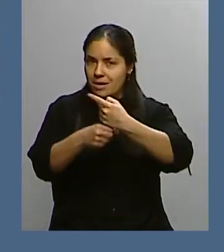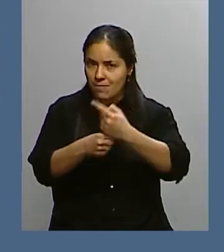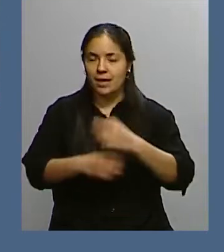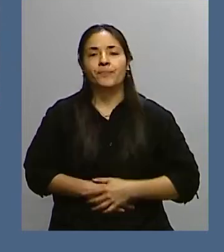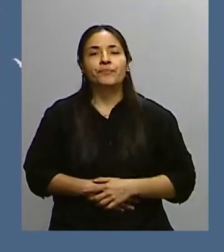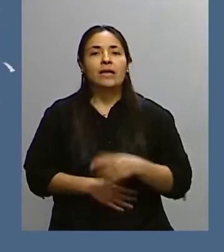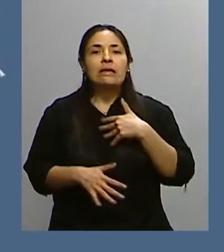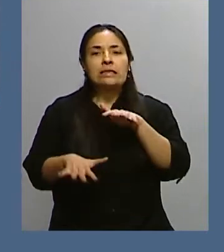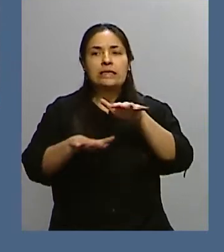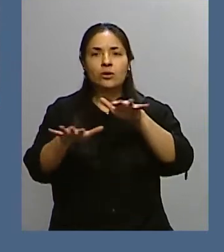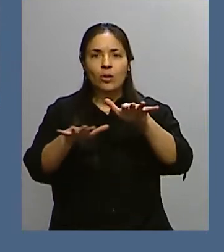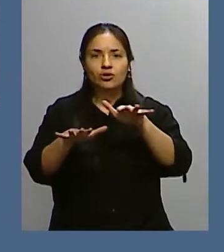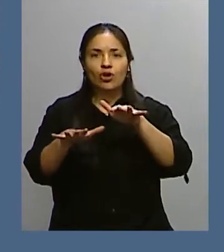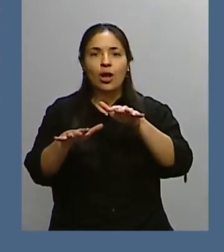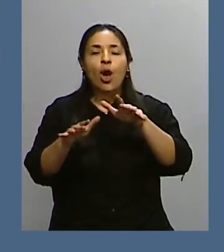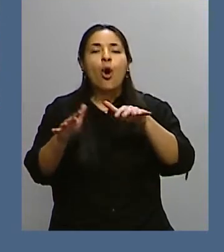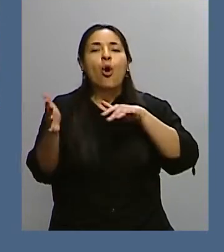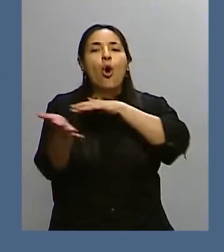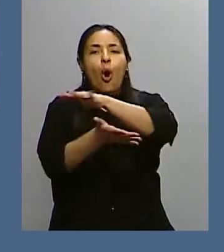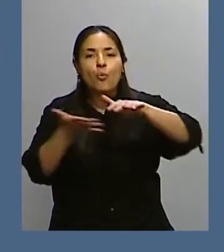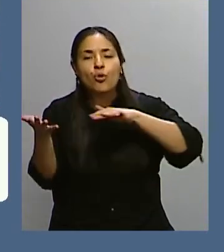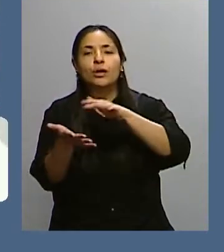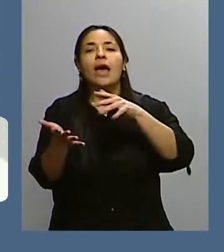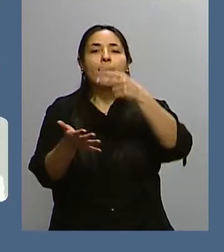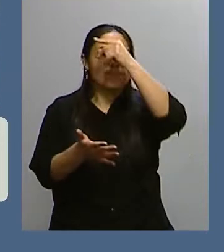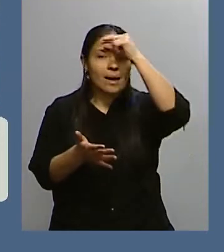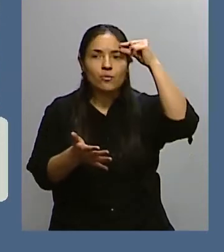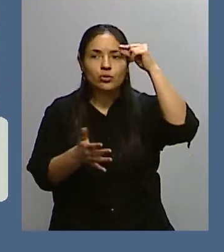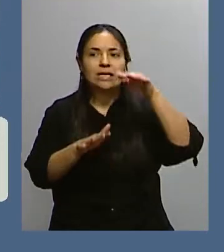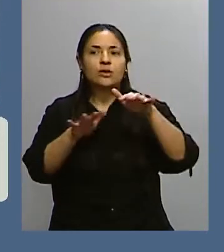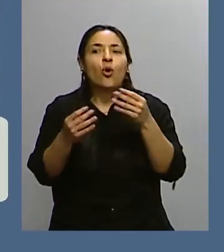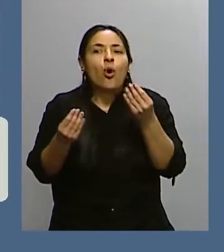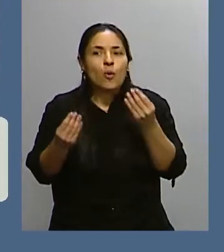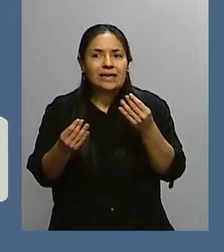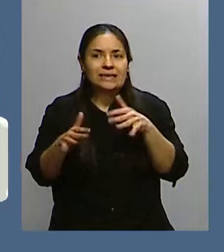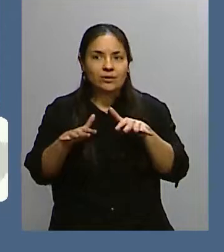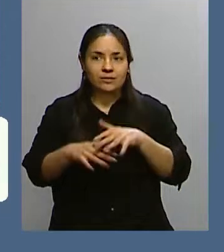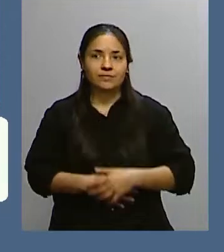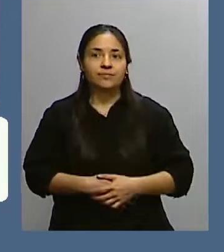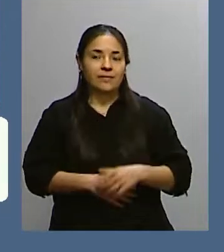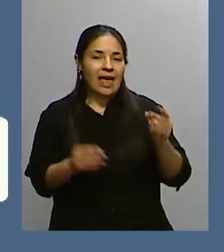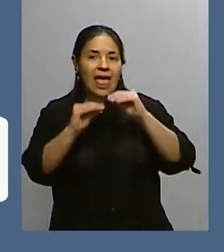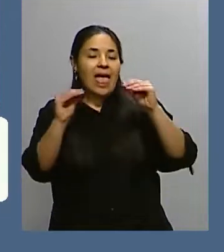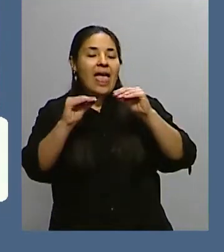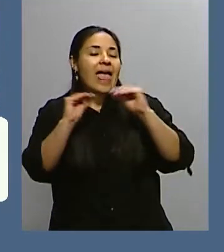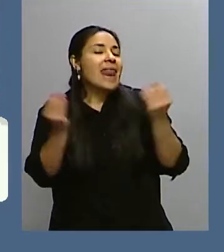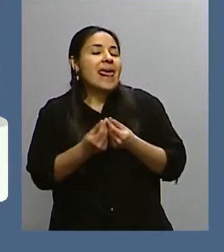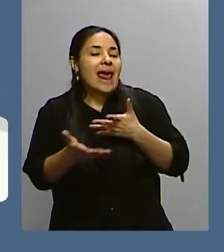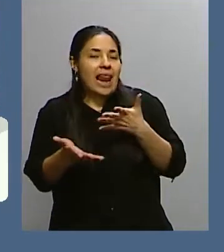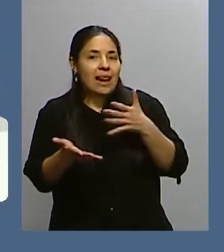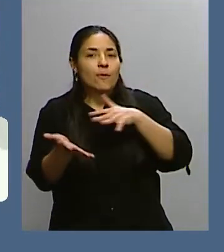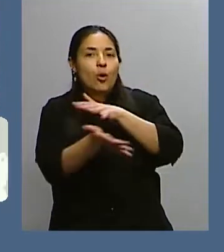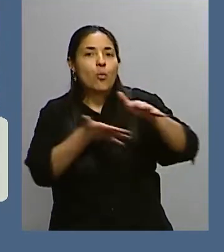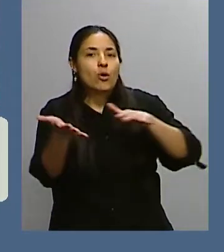la situación actual del pueblo mapuche en un sentido general y amplio? En un sentido general y amplio, el pueblo